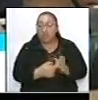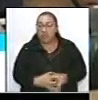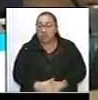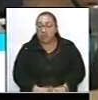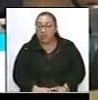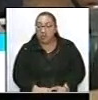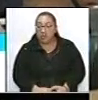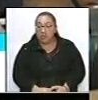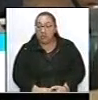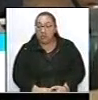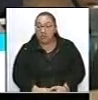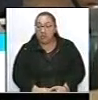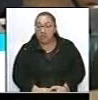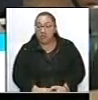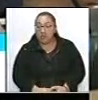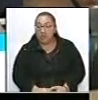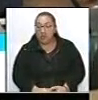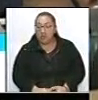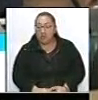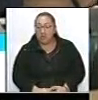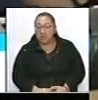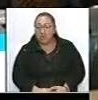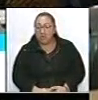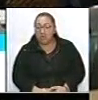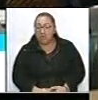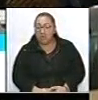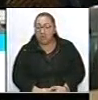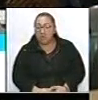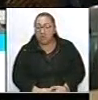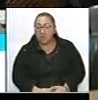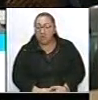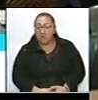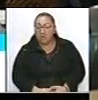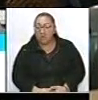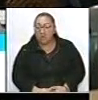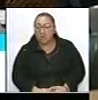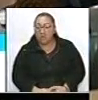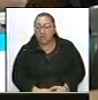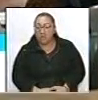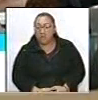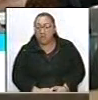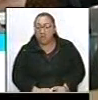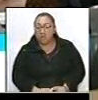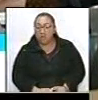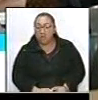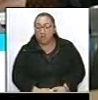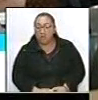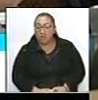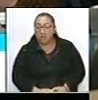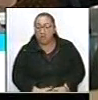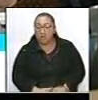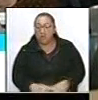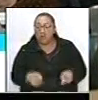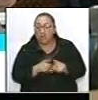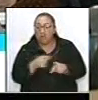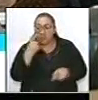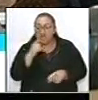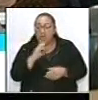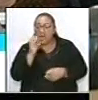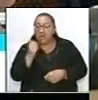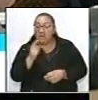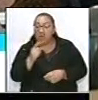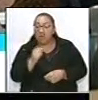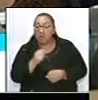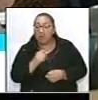huérfanas, sean no instruidos por la nación. Y también, ¿cómo se llama? Estoy pensando también que se cree un